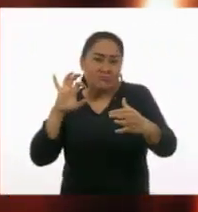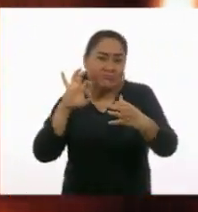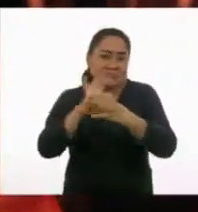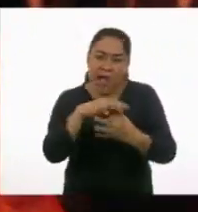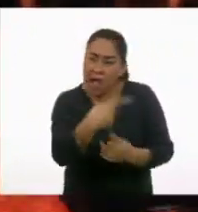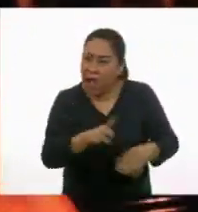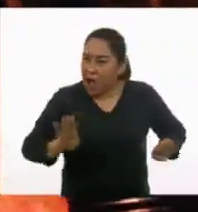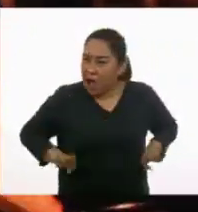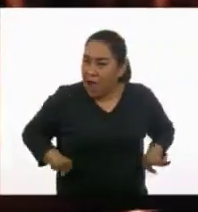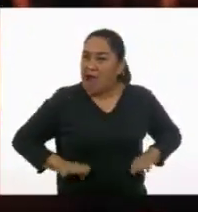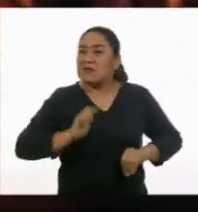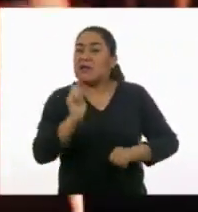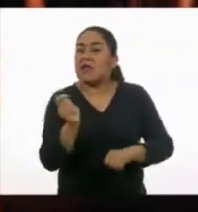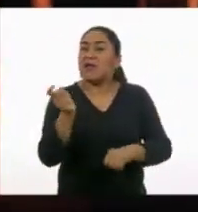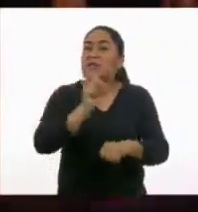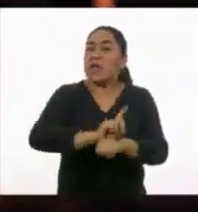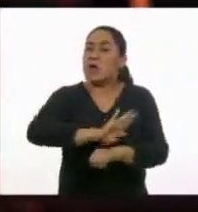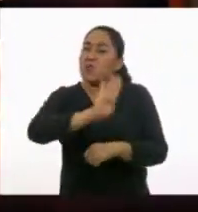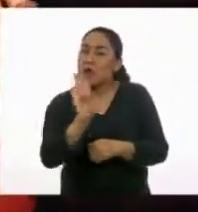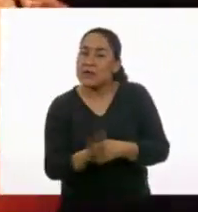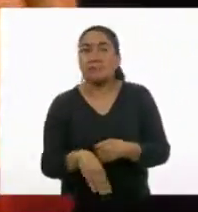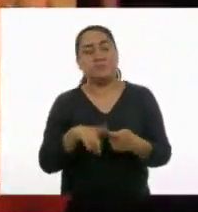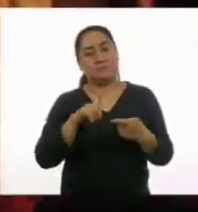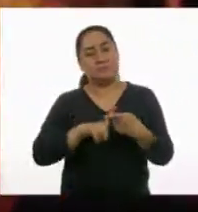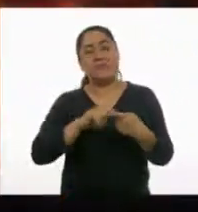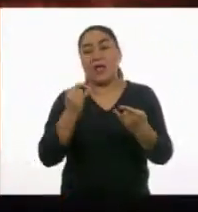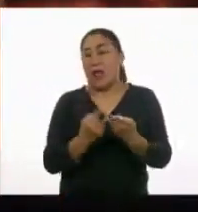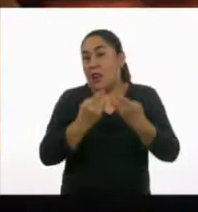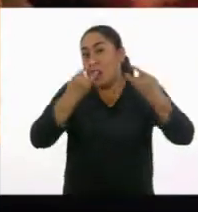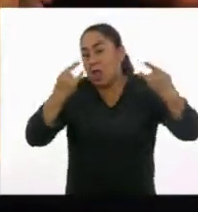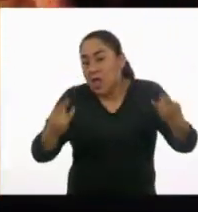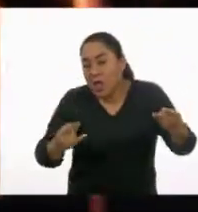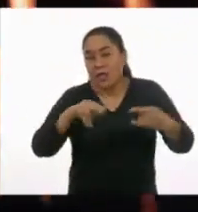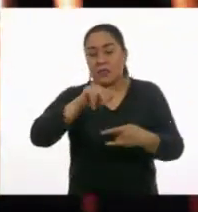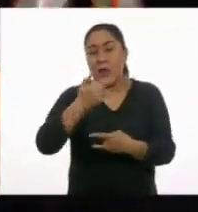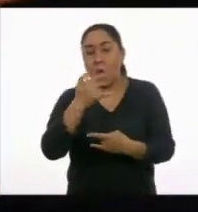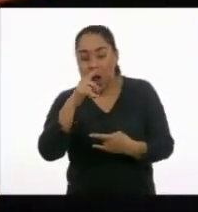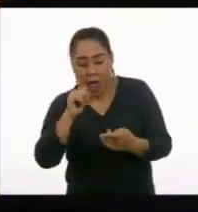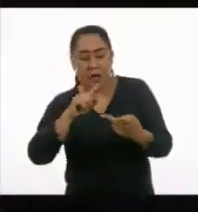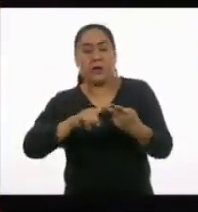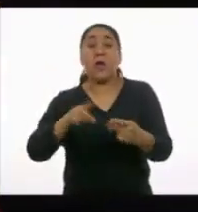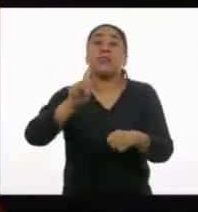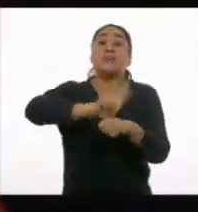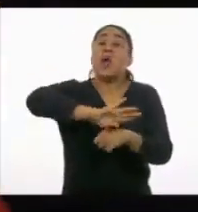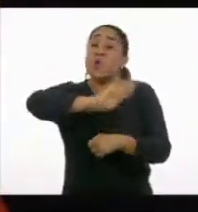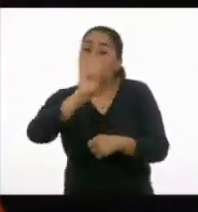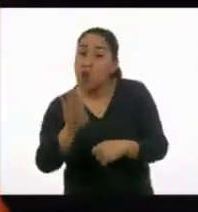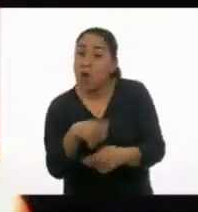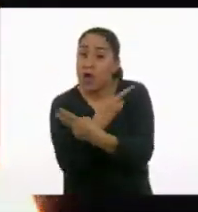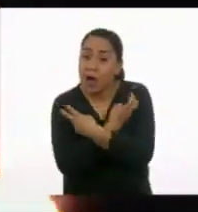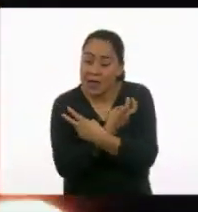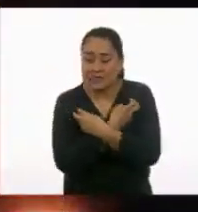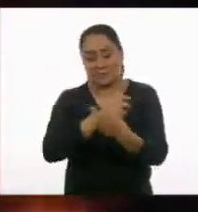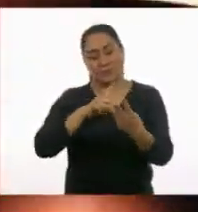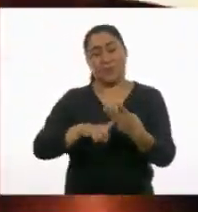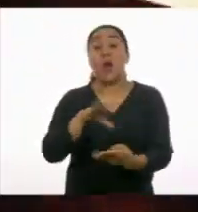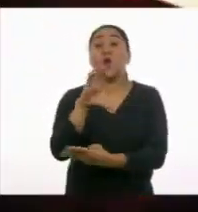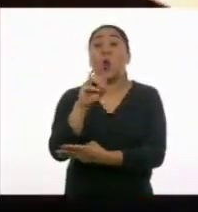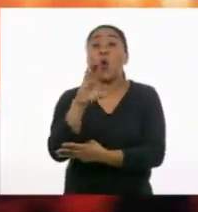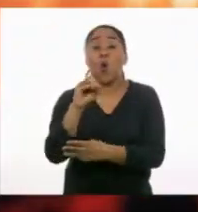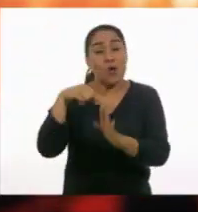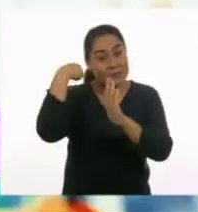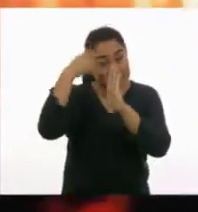esta celebración, como son La leyenda de la Nahuala, Día de Muertos y Coco. Y para